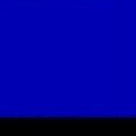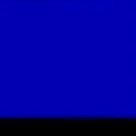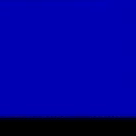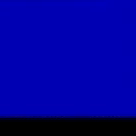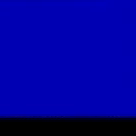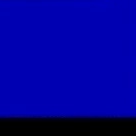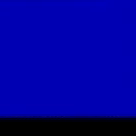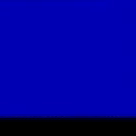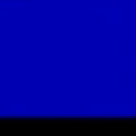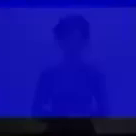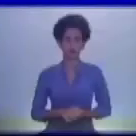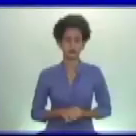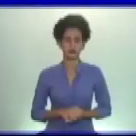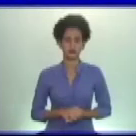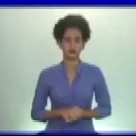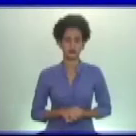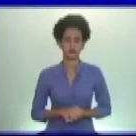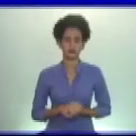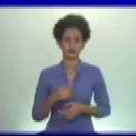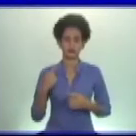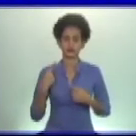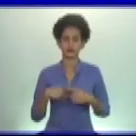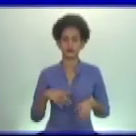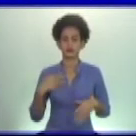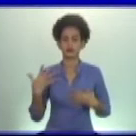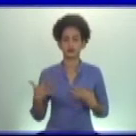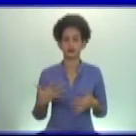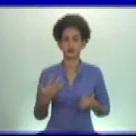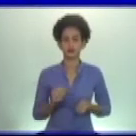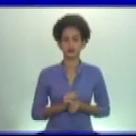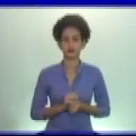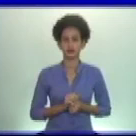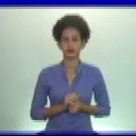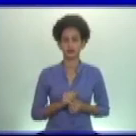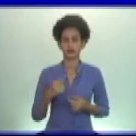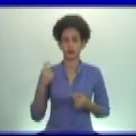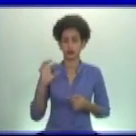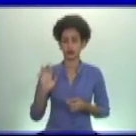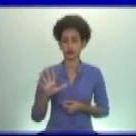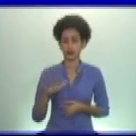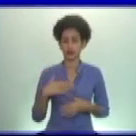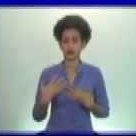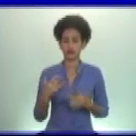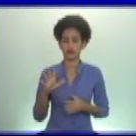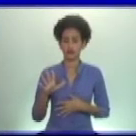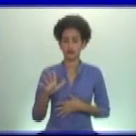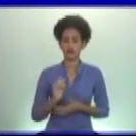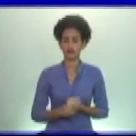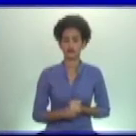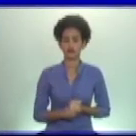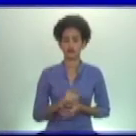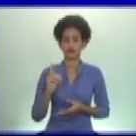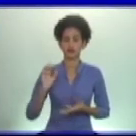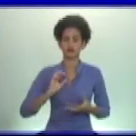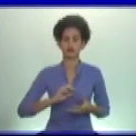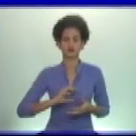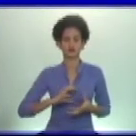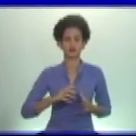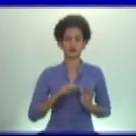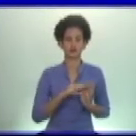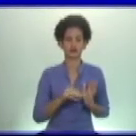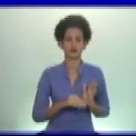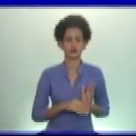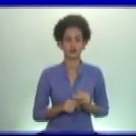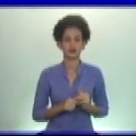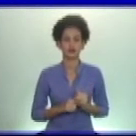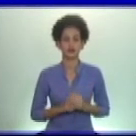Bien, vamos a ver entonces el próximo ejercicio. Observen, el próximo ejercicio es un modelo matemático de la rapidez de